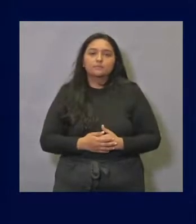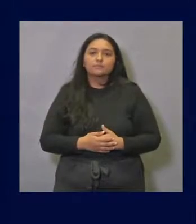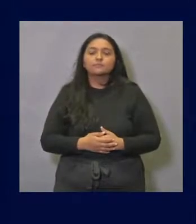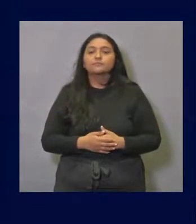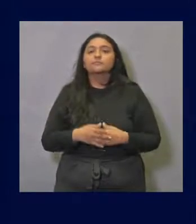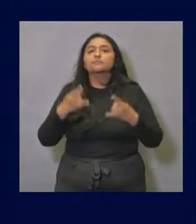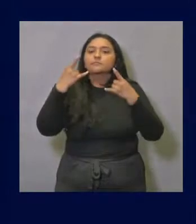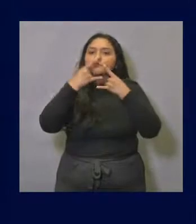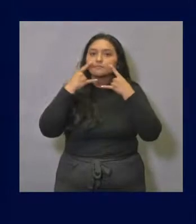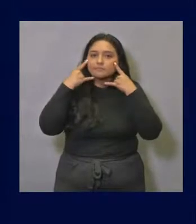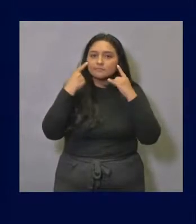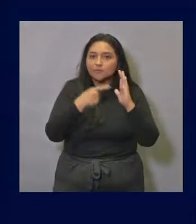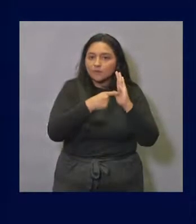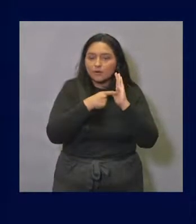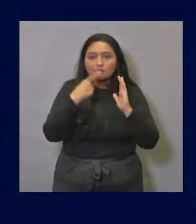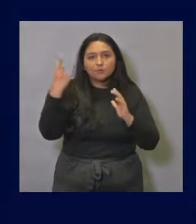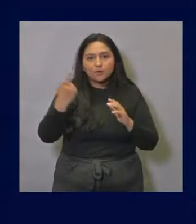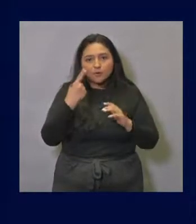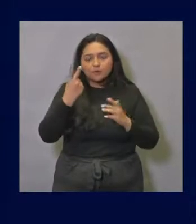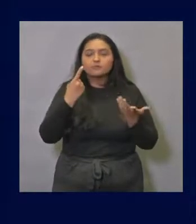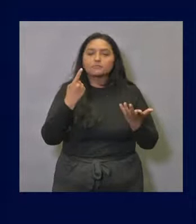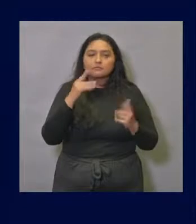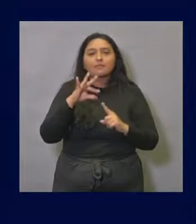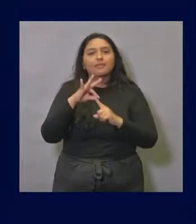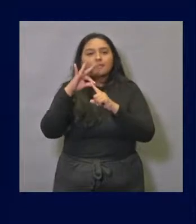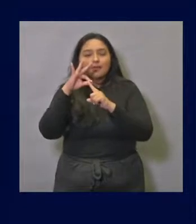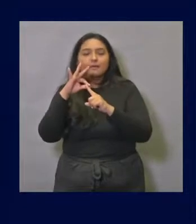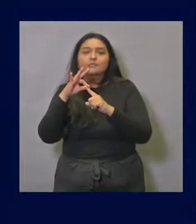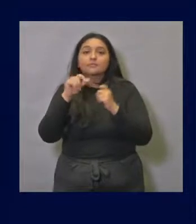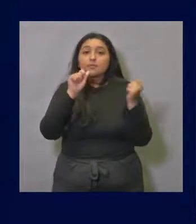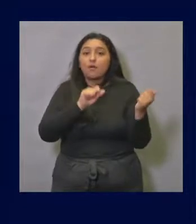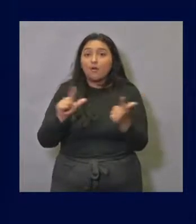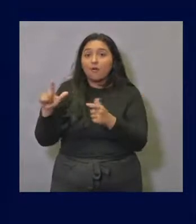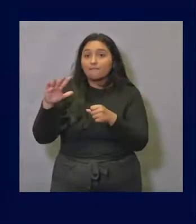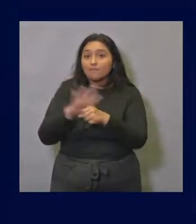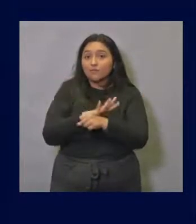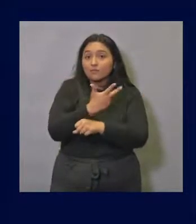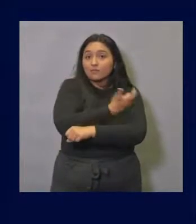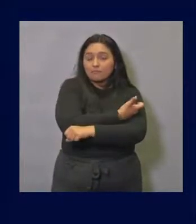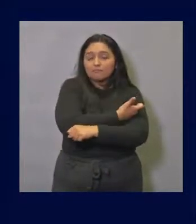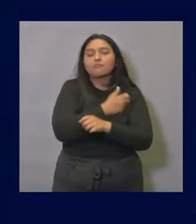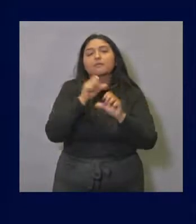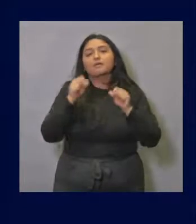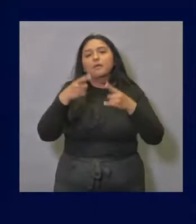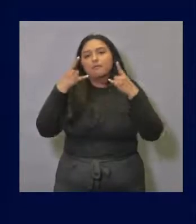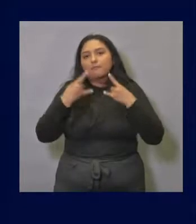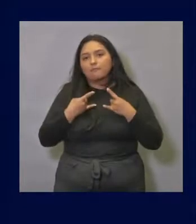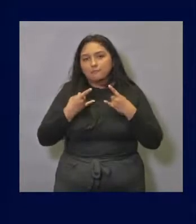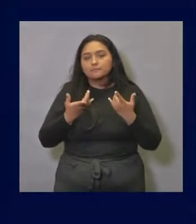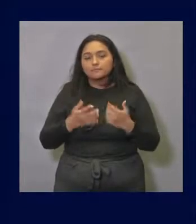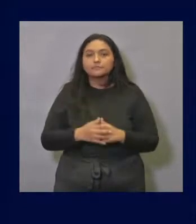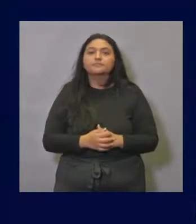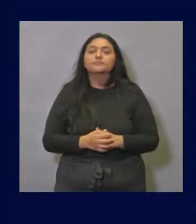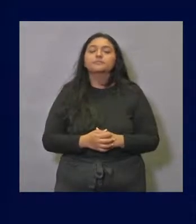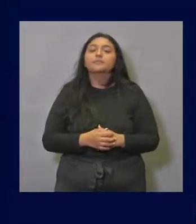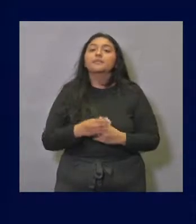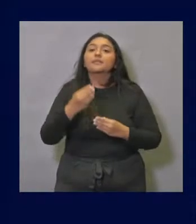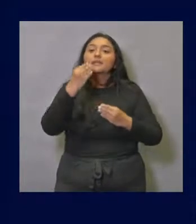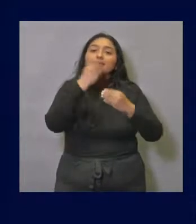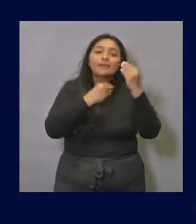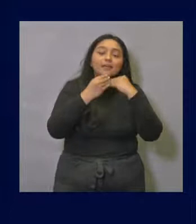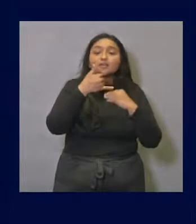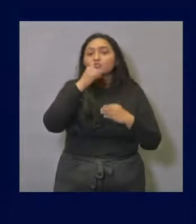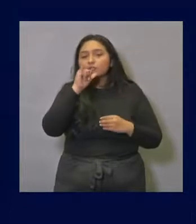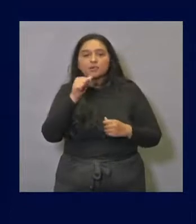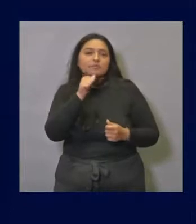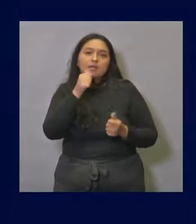las mascarillas en todo momento, a menos de que todos estén completamente vacunados. Y no se puede comer ni beber a menos de que todas